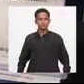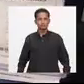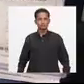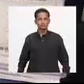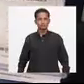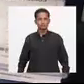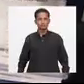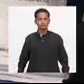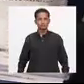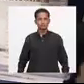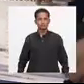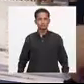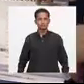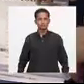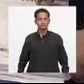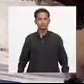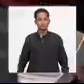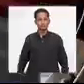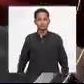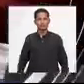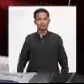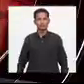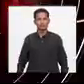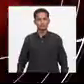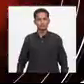la